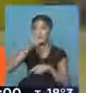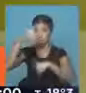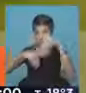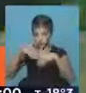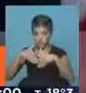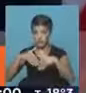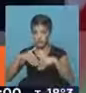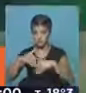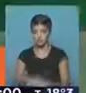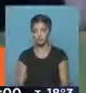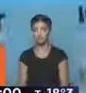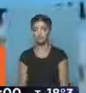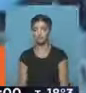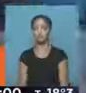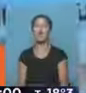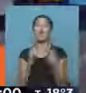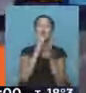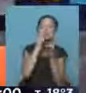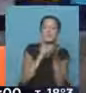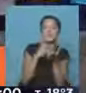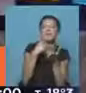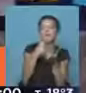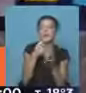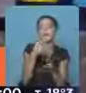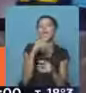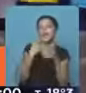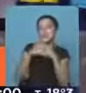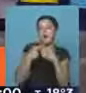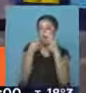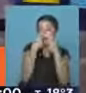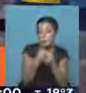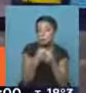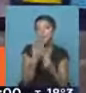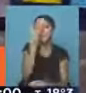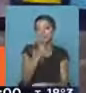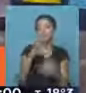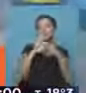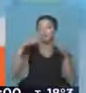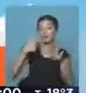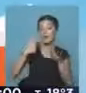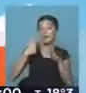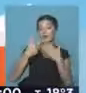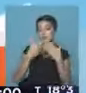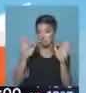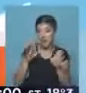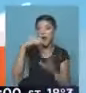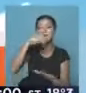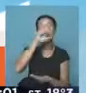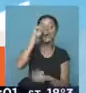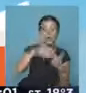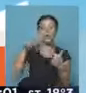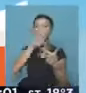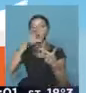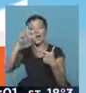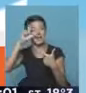final abierto. Aunque las encuestas continúan dando como favoritos al candidato socioliberal Emmanuel Macron y a la